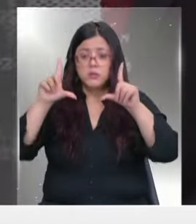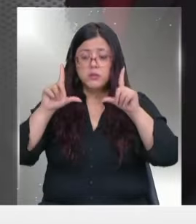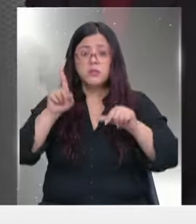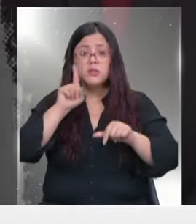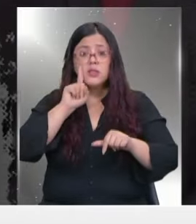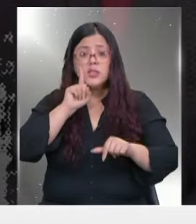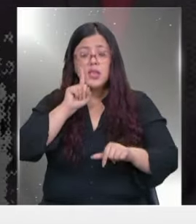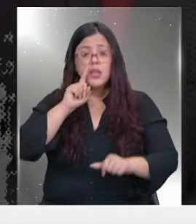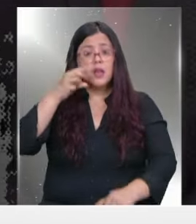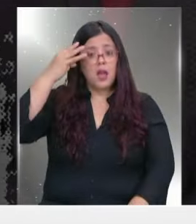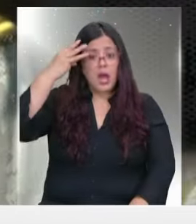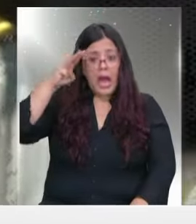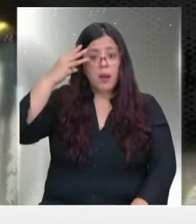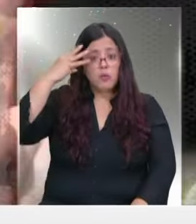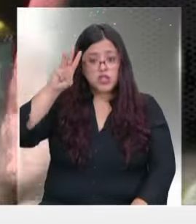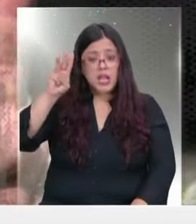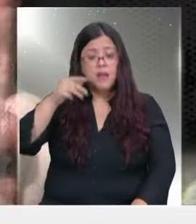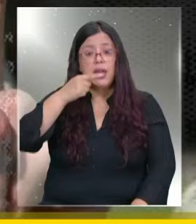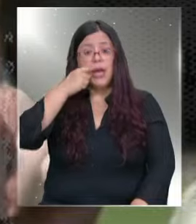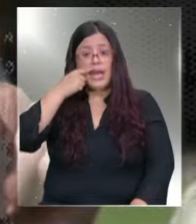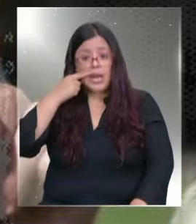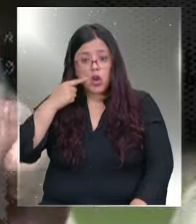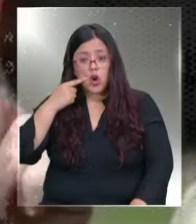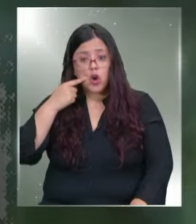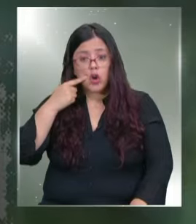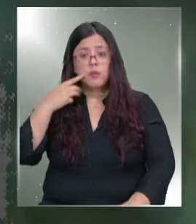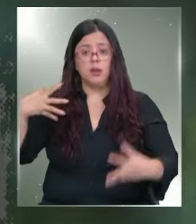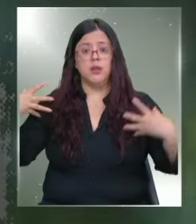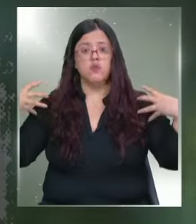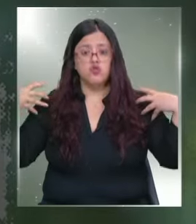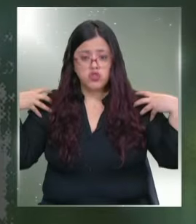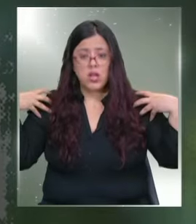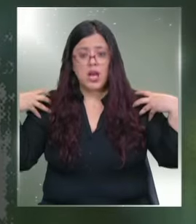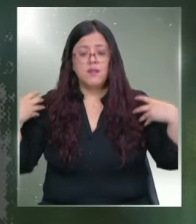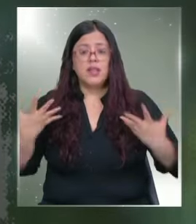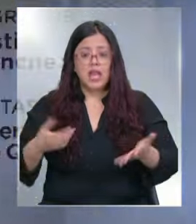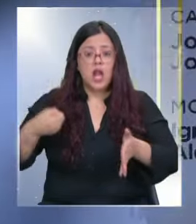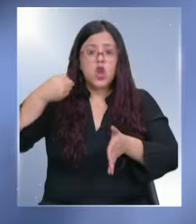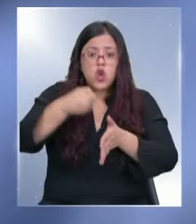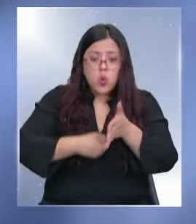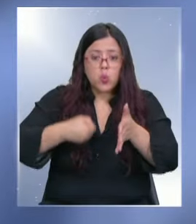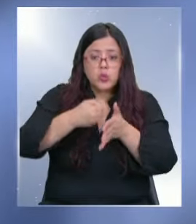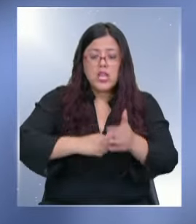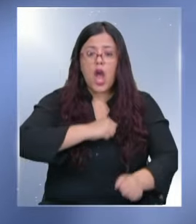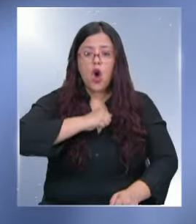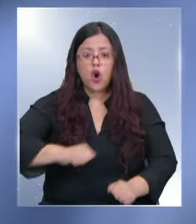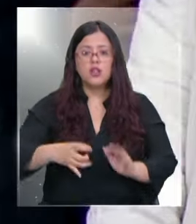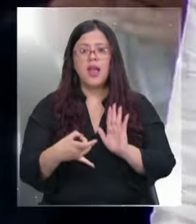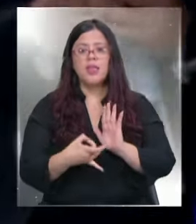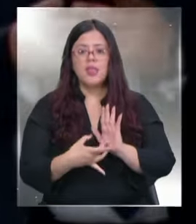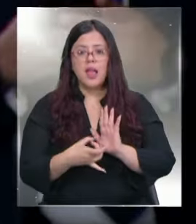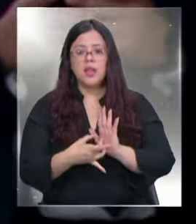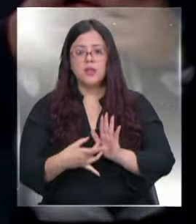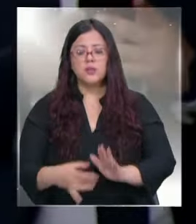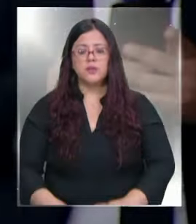al sheriff del gobierno, el hombre que estaba encargado de combatir la delincuencia.